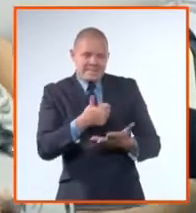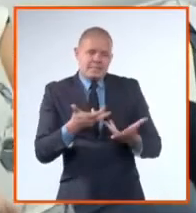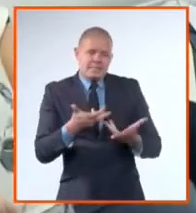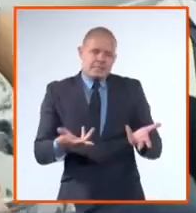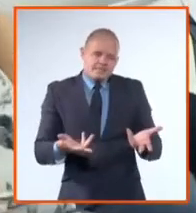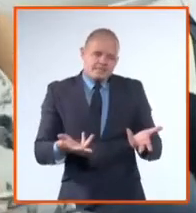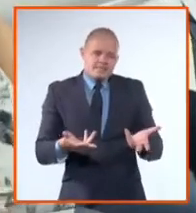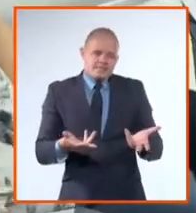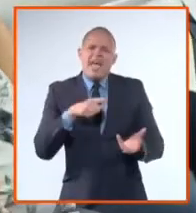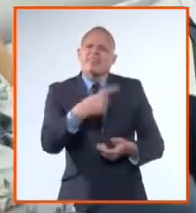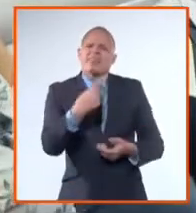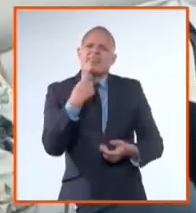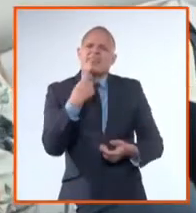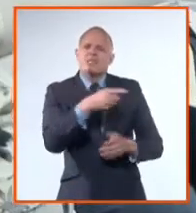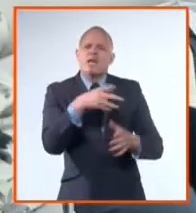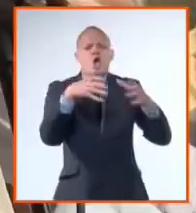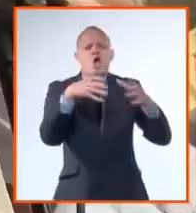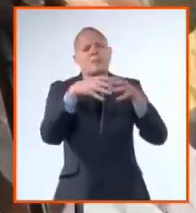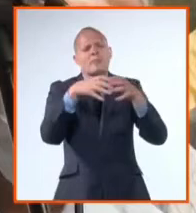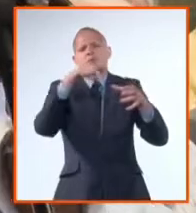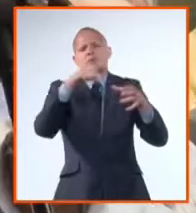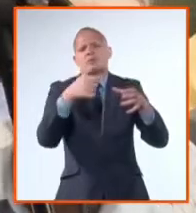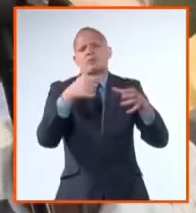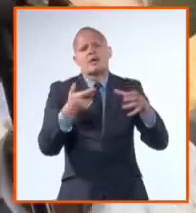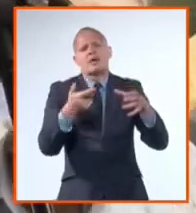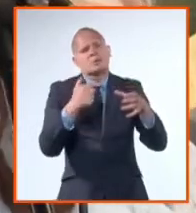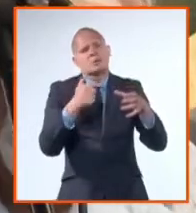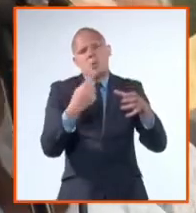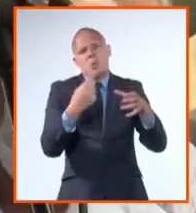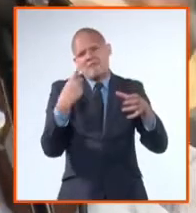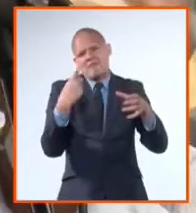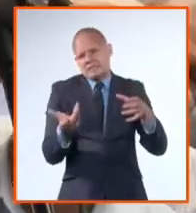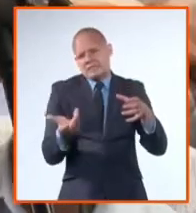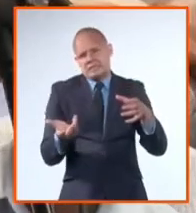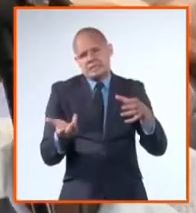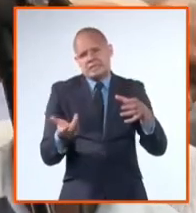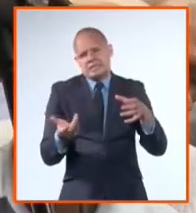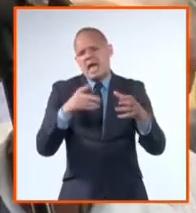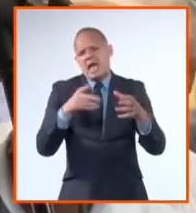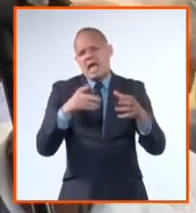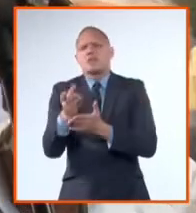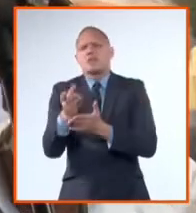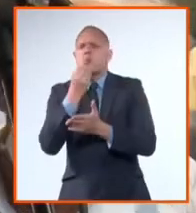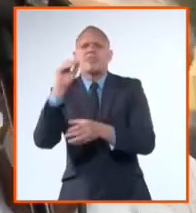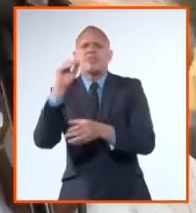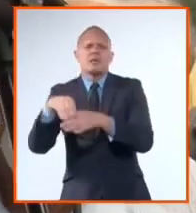la comisión como está. Yo soy académico por las ciencias sociales.